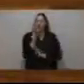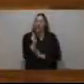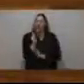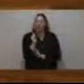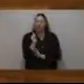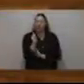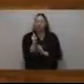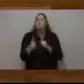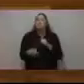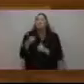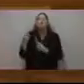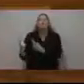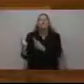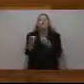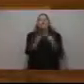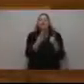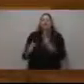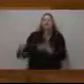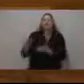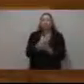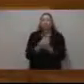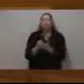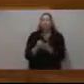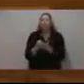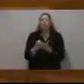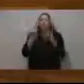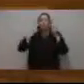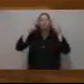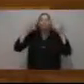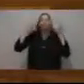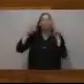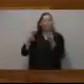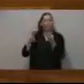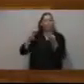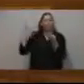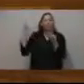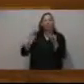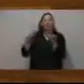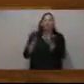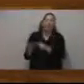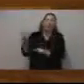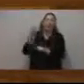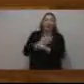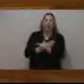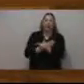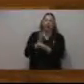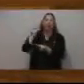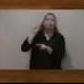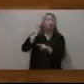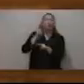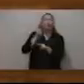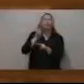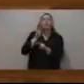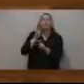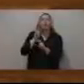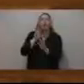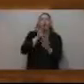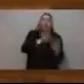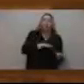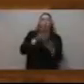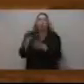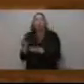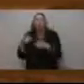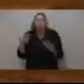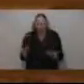creo necesario que todos nos hagamos una composición de lugar antes de poder llevar a cabo la correspondiente fijación de posiciones. Señor